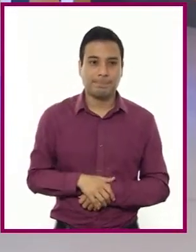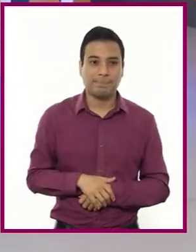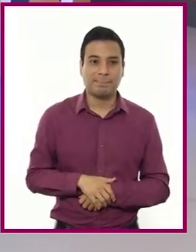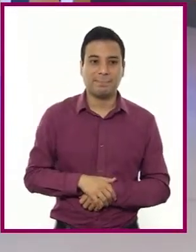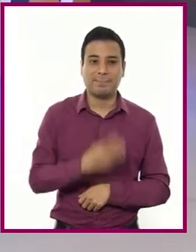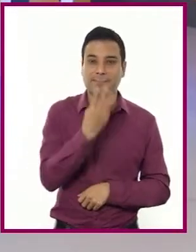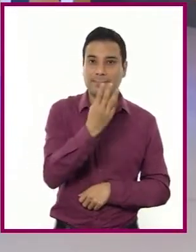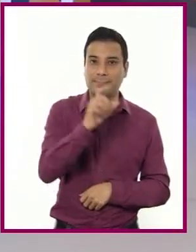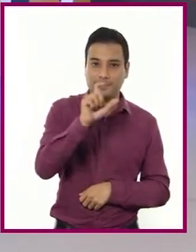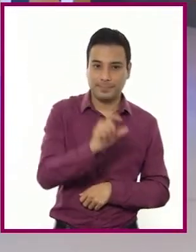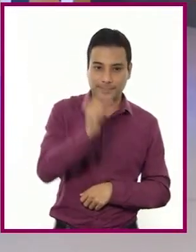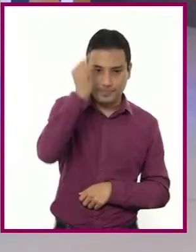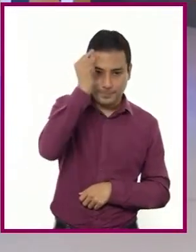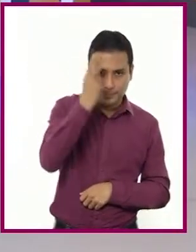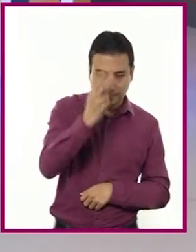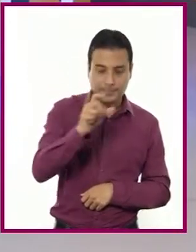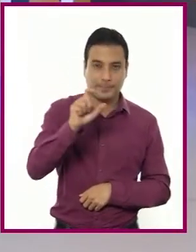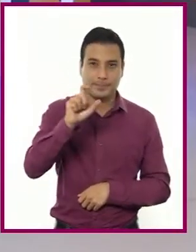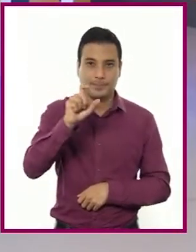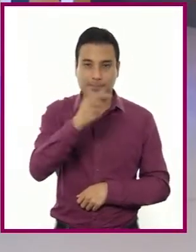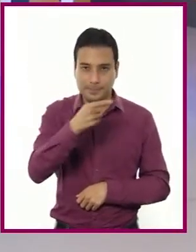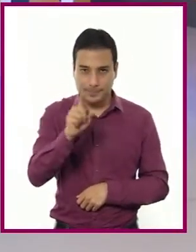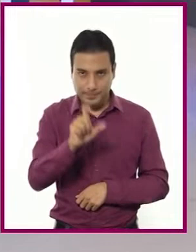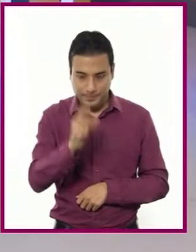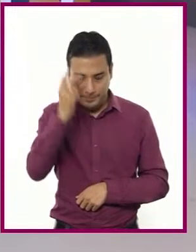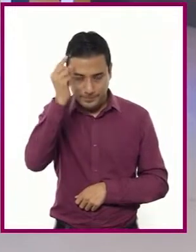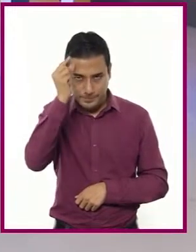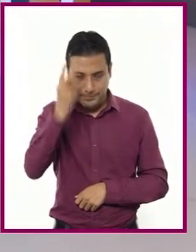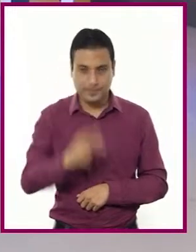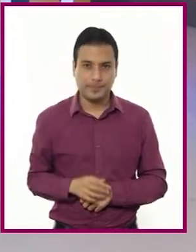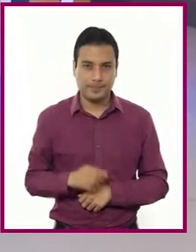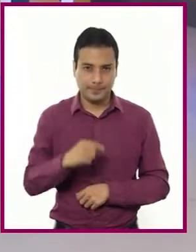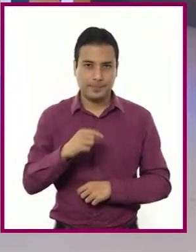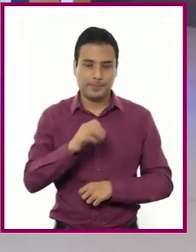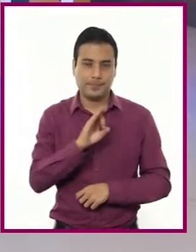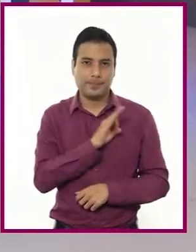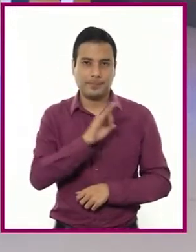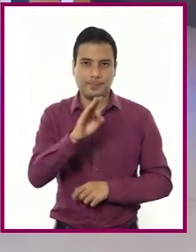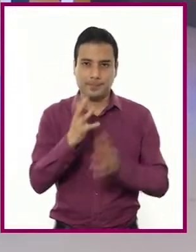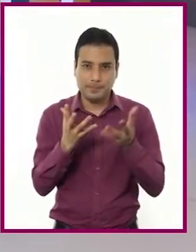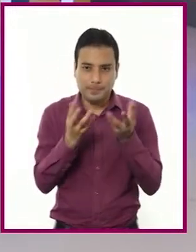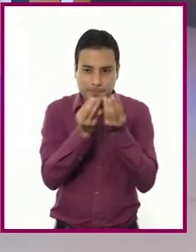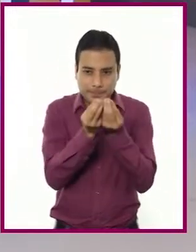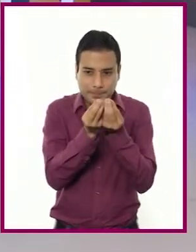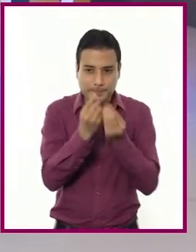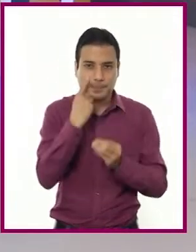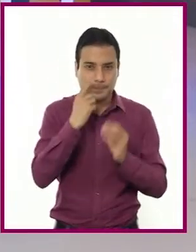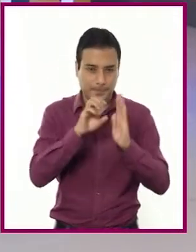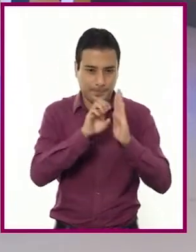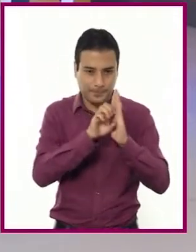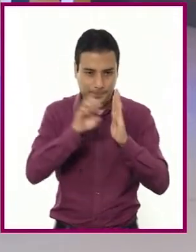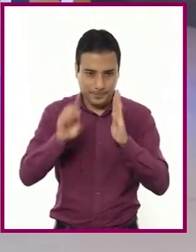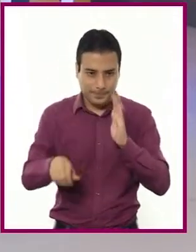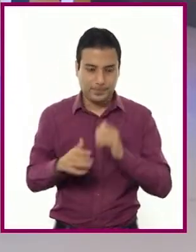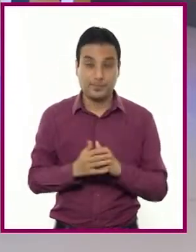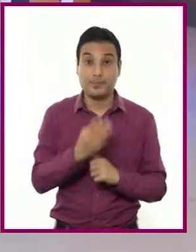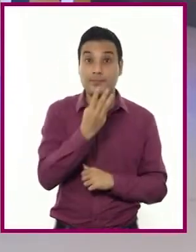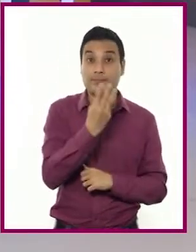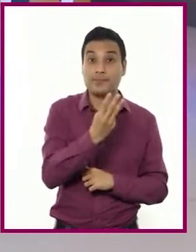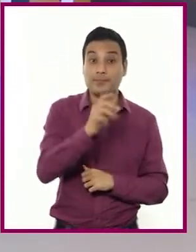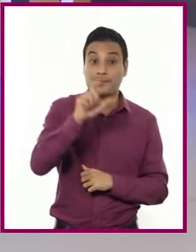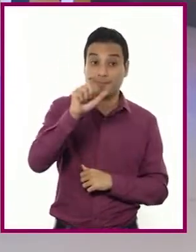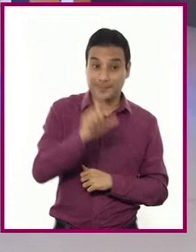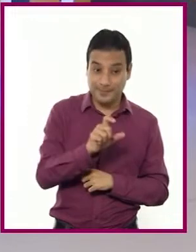negativa. Para simplificar los términos debemos sumar o restar según corresponda. En este caso,